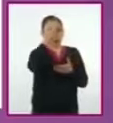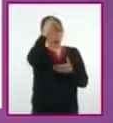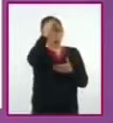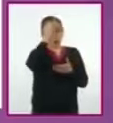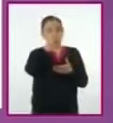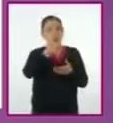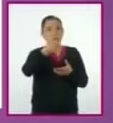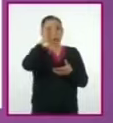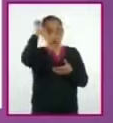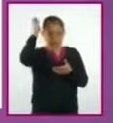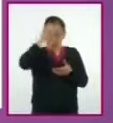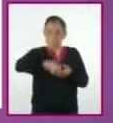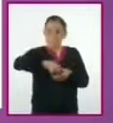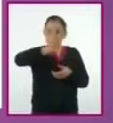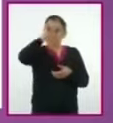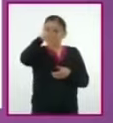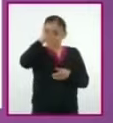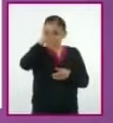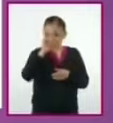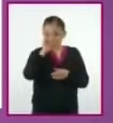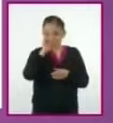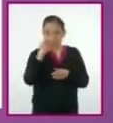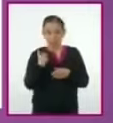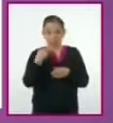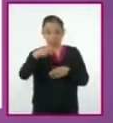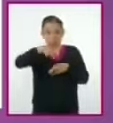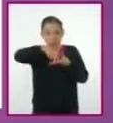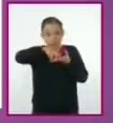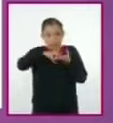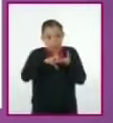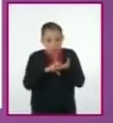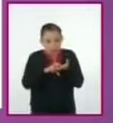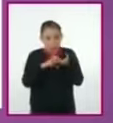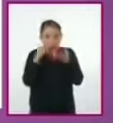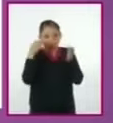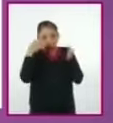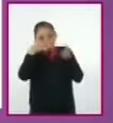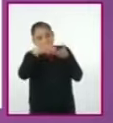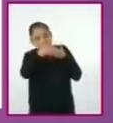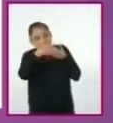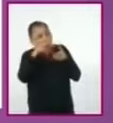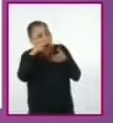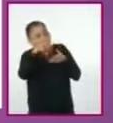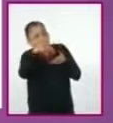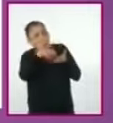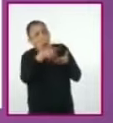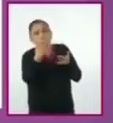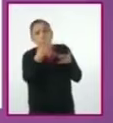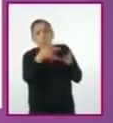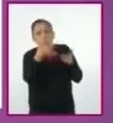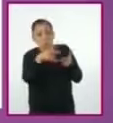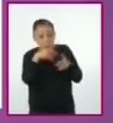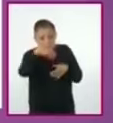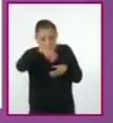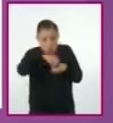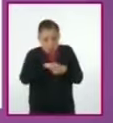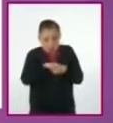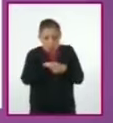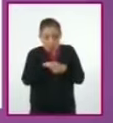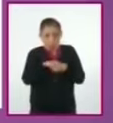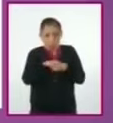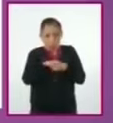la frente y se acuclilló en un umbral de una de las puertas. Dobló la